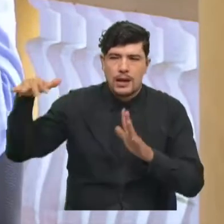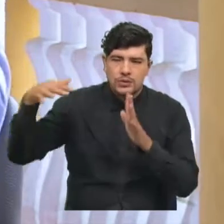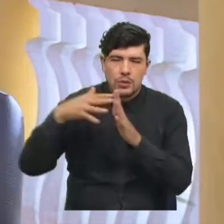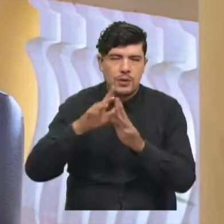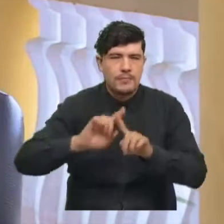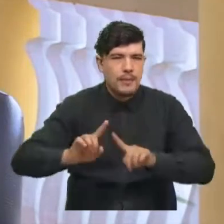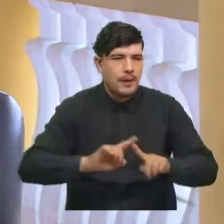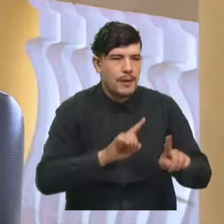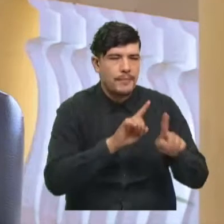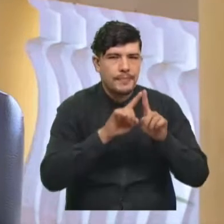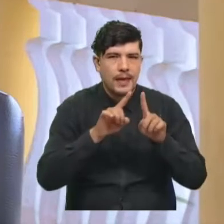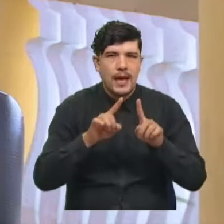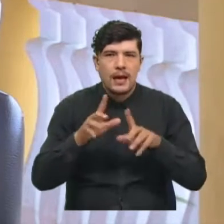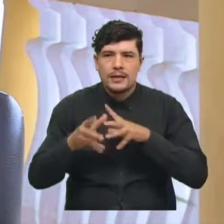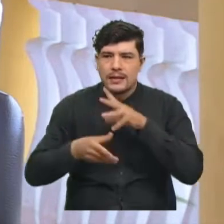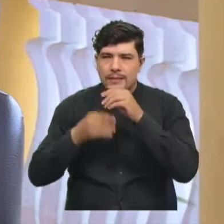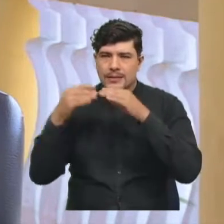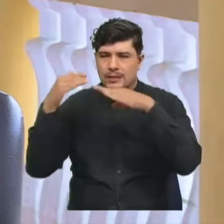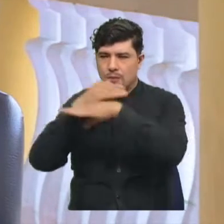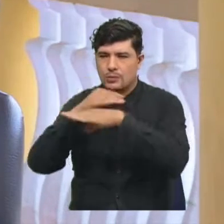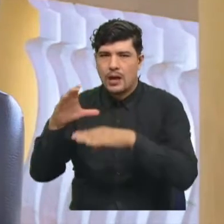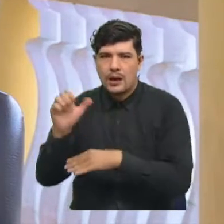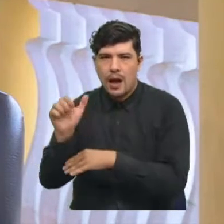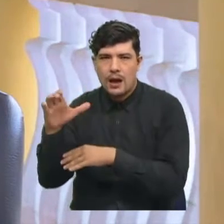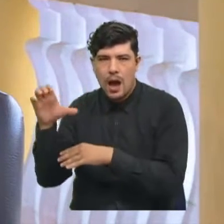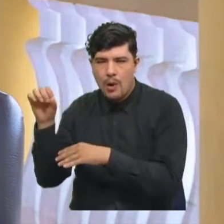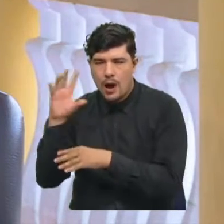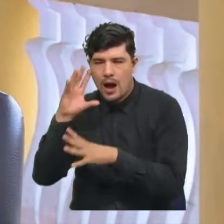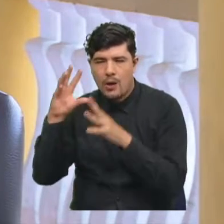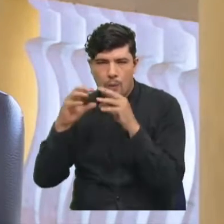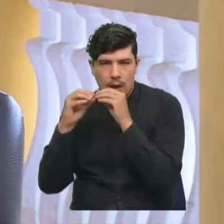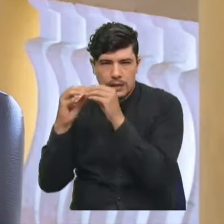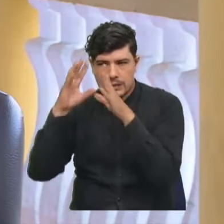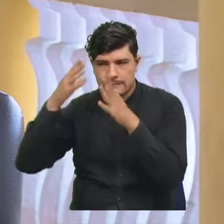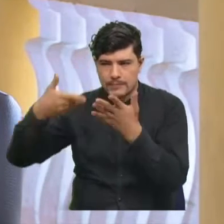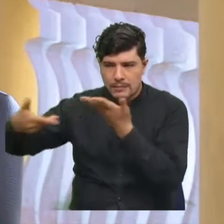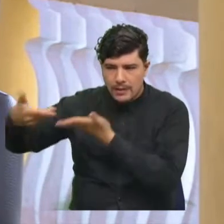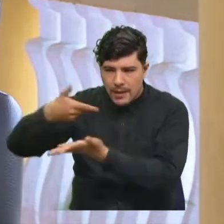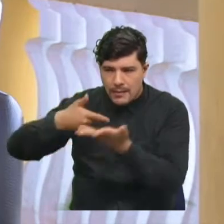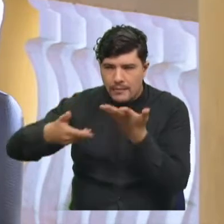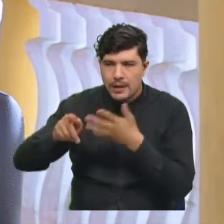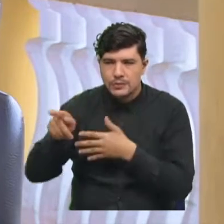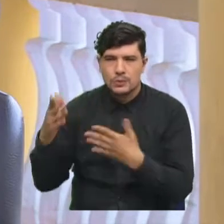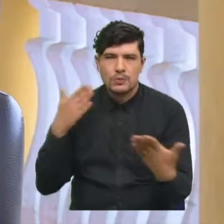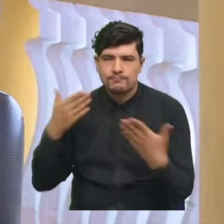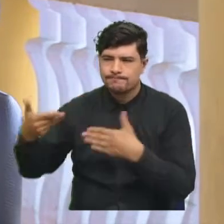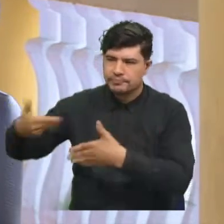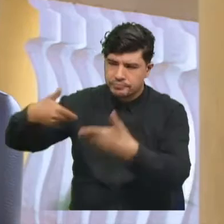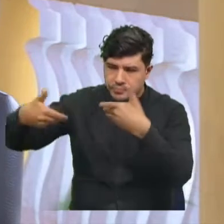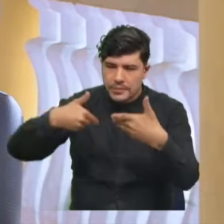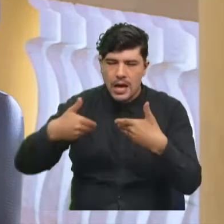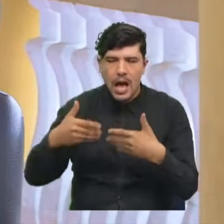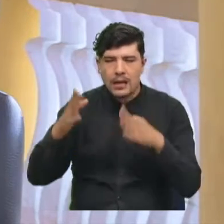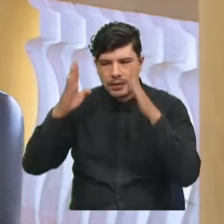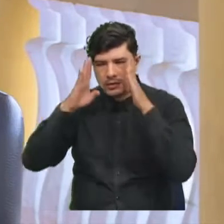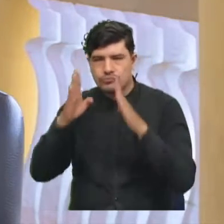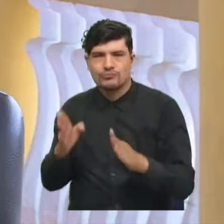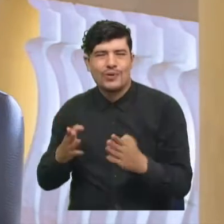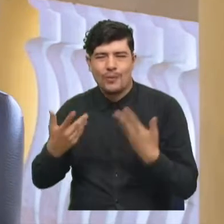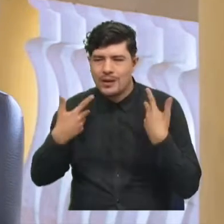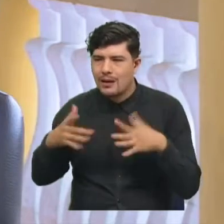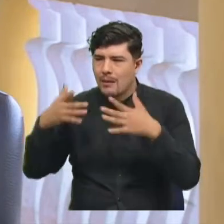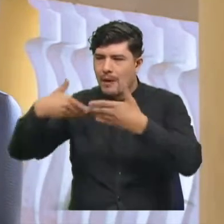todo donde hay afectación donde haya clamor donde haya alguna situación pues estamos atendiendo porque eso lo que queremos que haya un gobierno